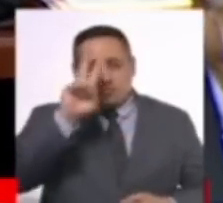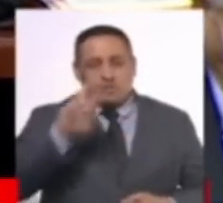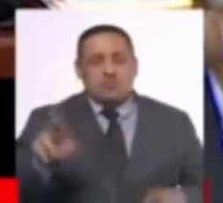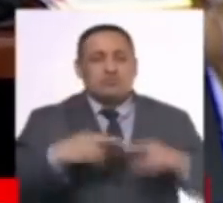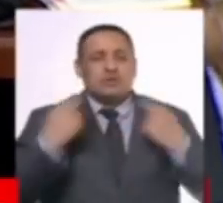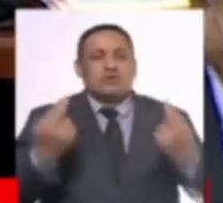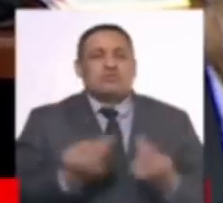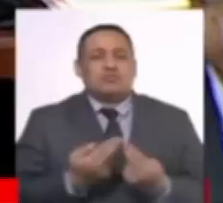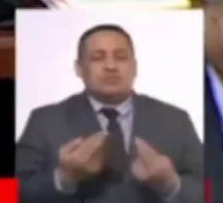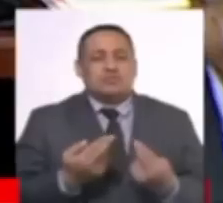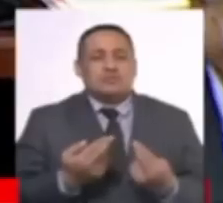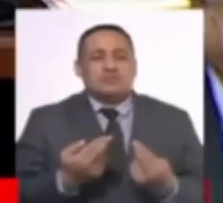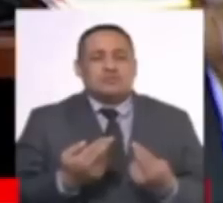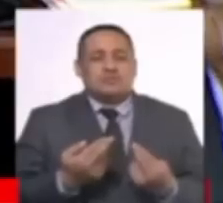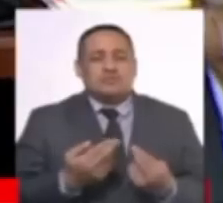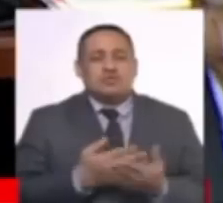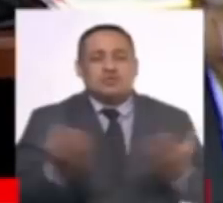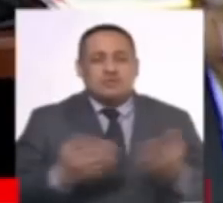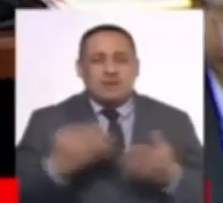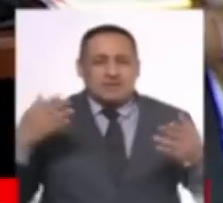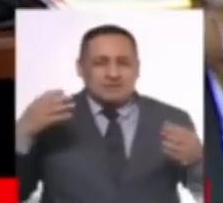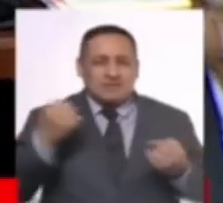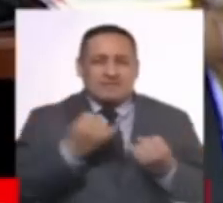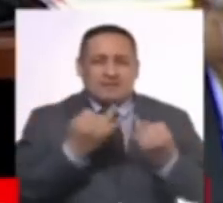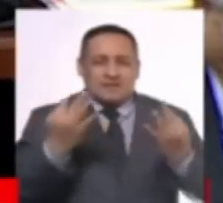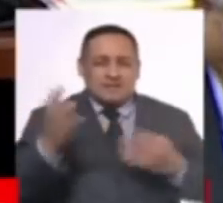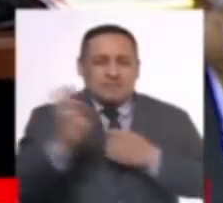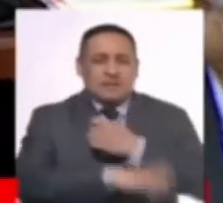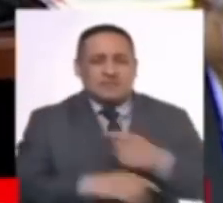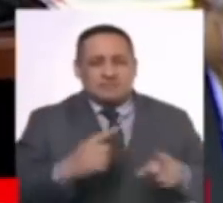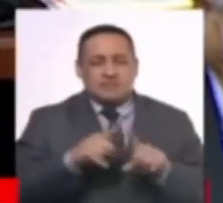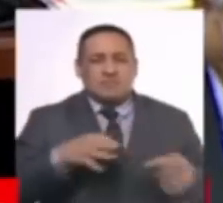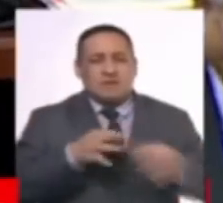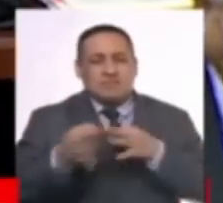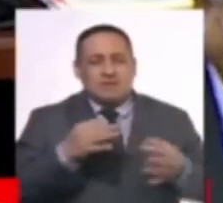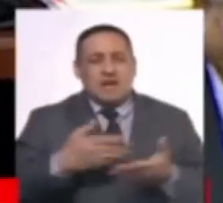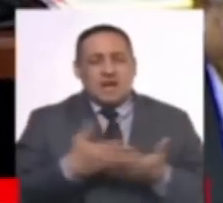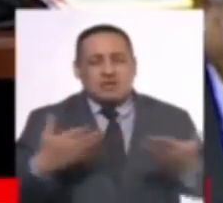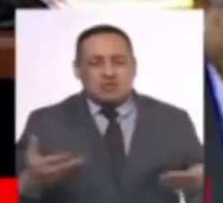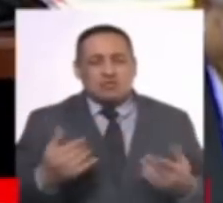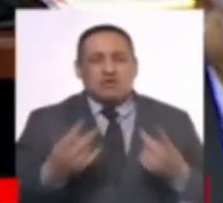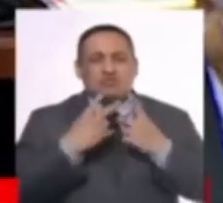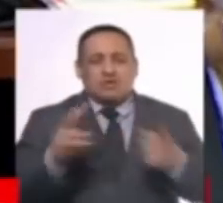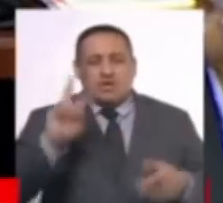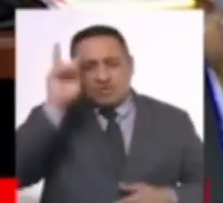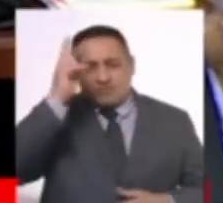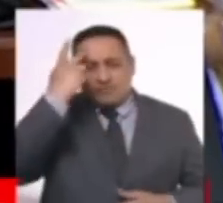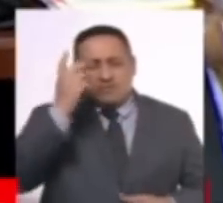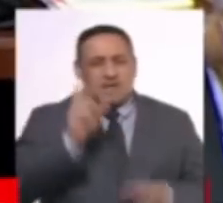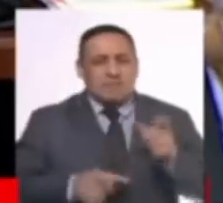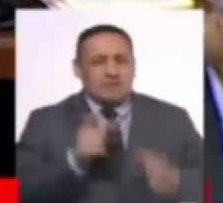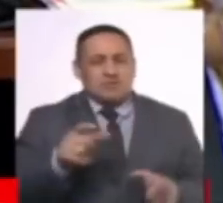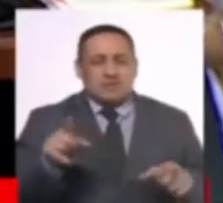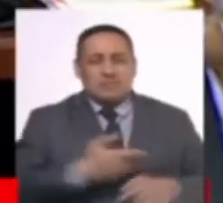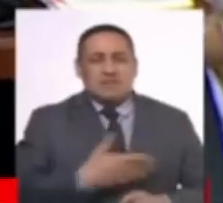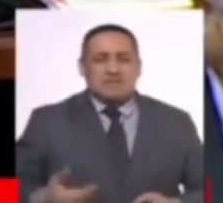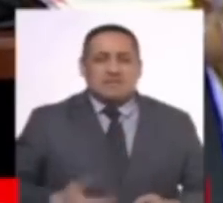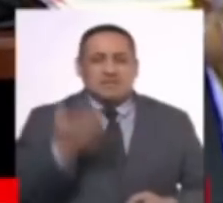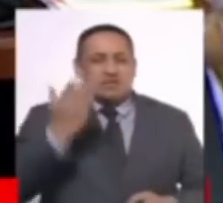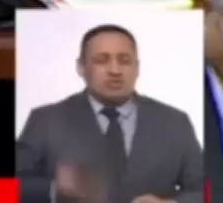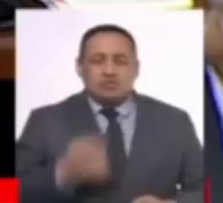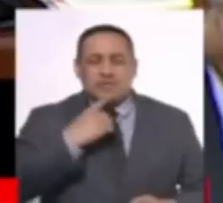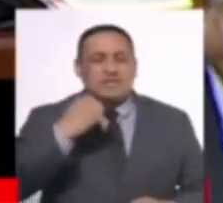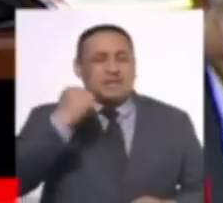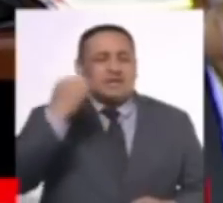evento donde van muchas naciones. Pero hay que aclarar los temas, no hay que confundir a los ciudadanos. El presidente no tiene derecho a